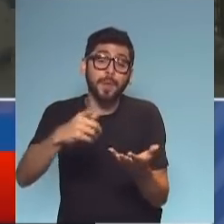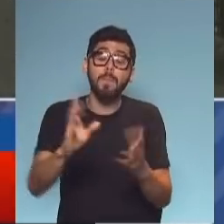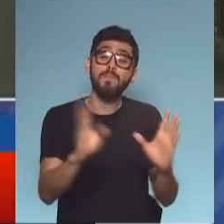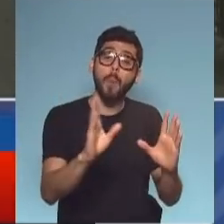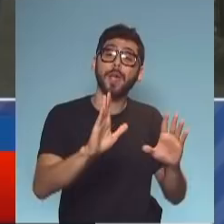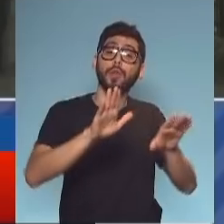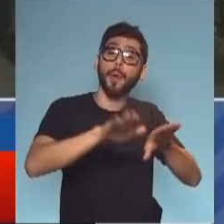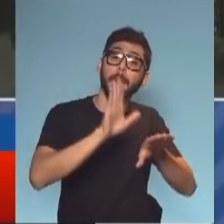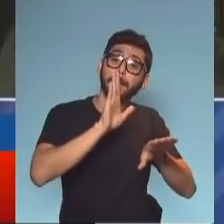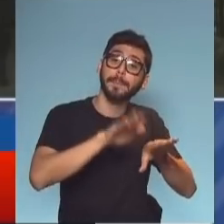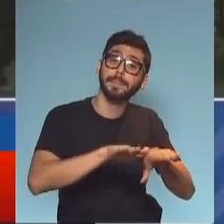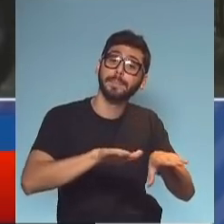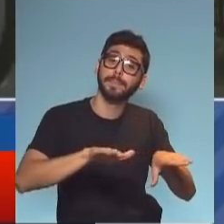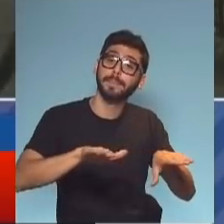calma